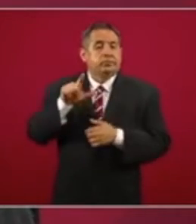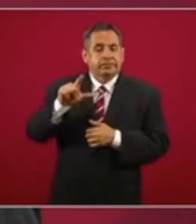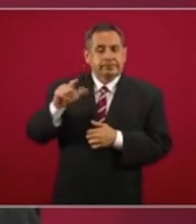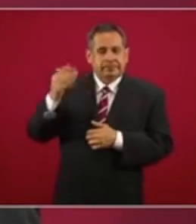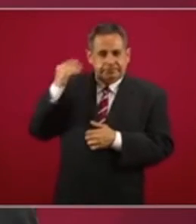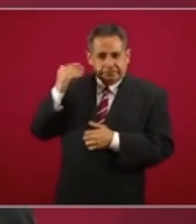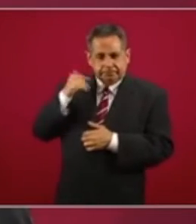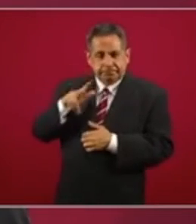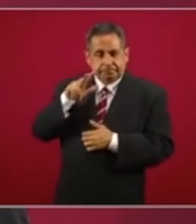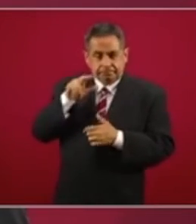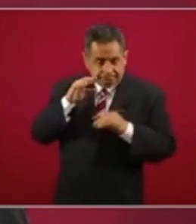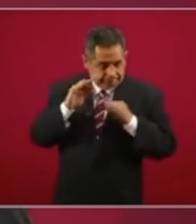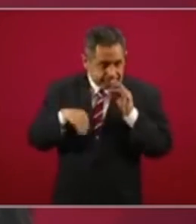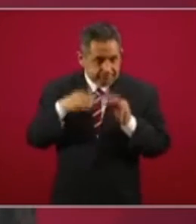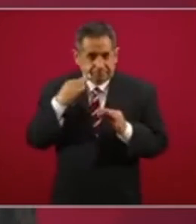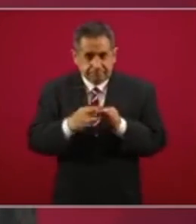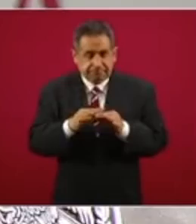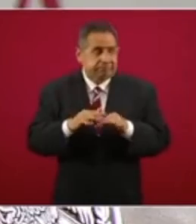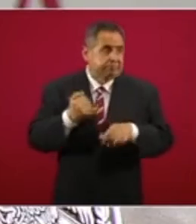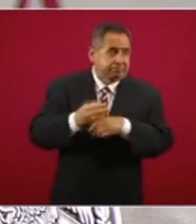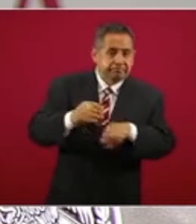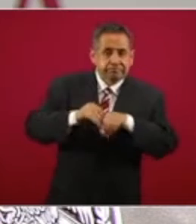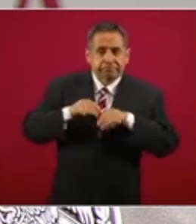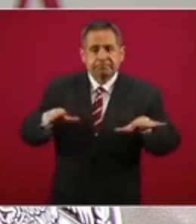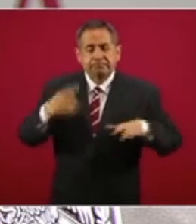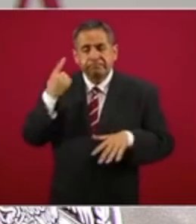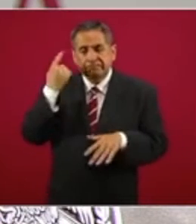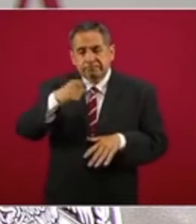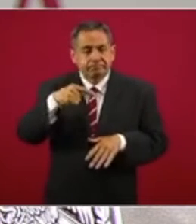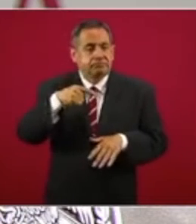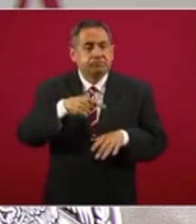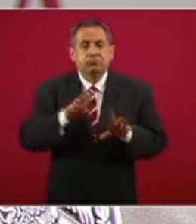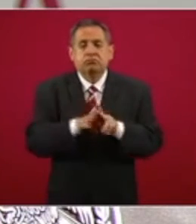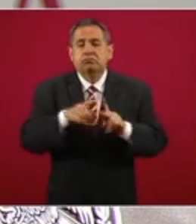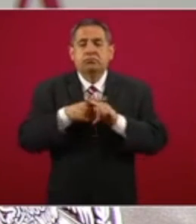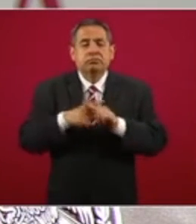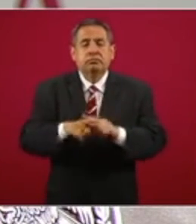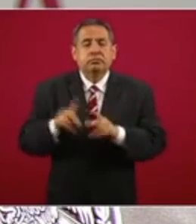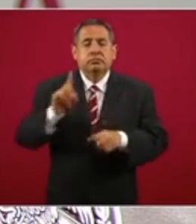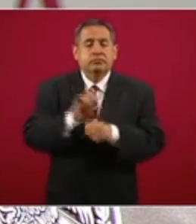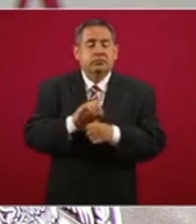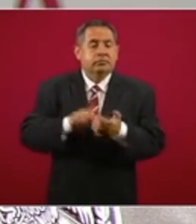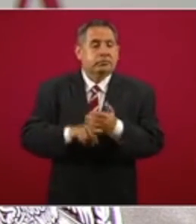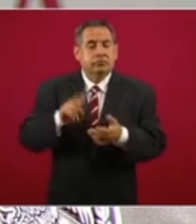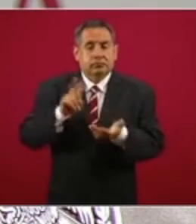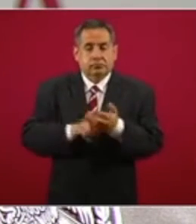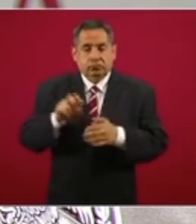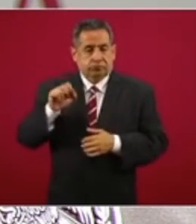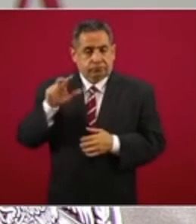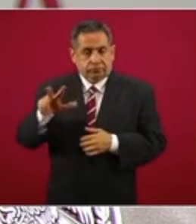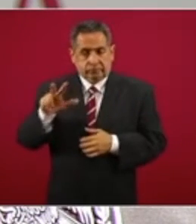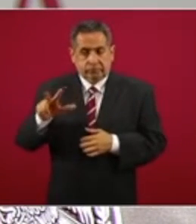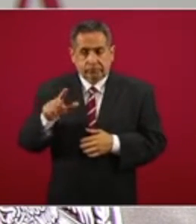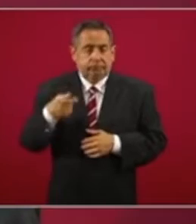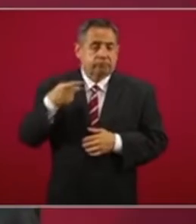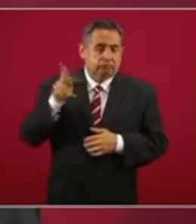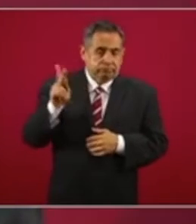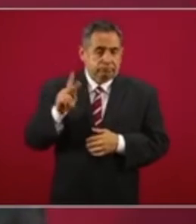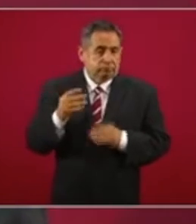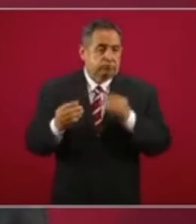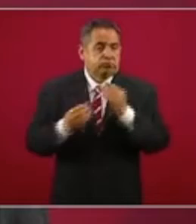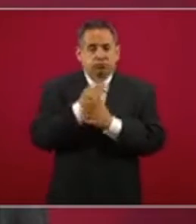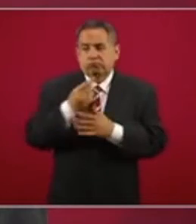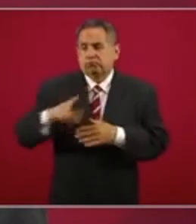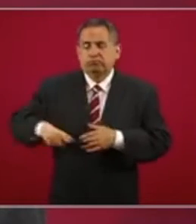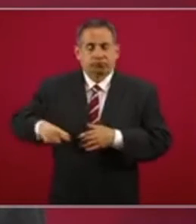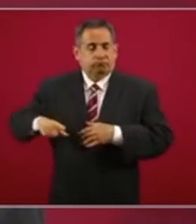trabajo y ha concluido y publicado para entrar en vigor en 2018 sin embargo con esta nueva